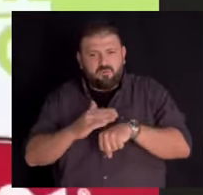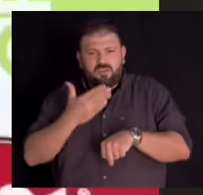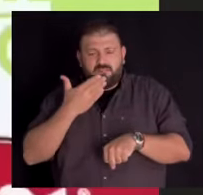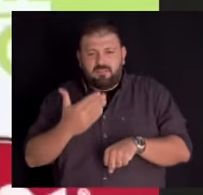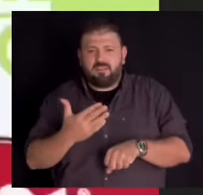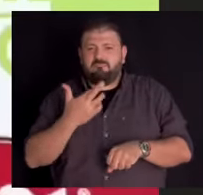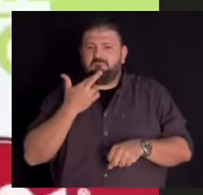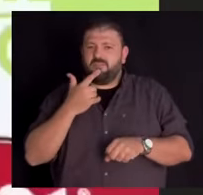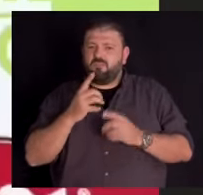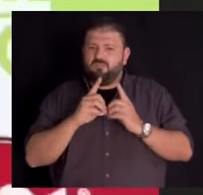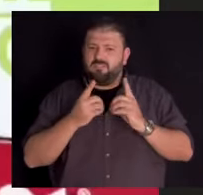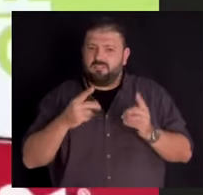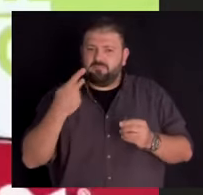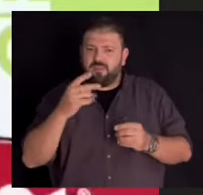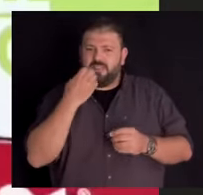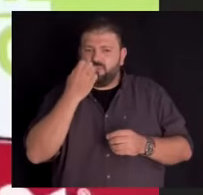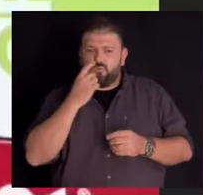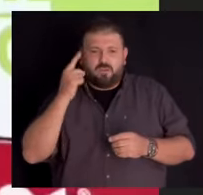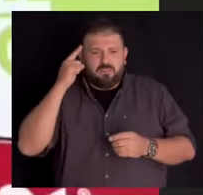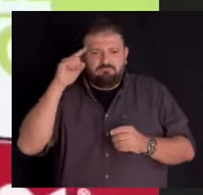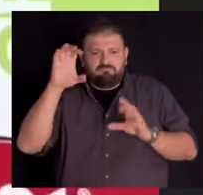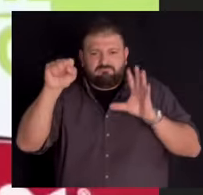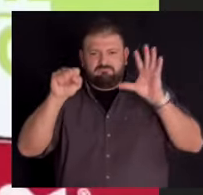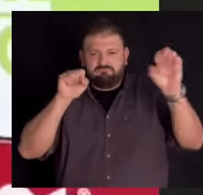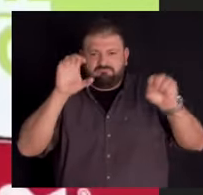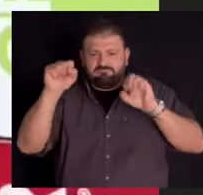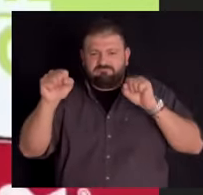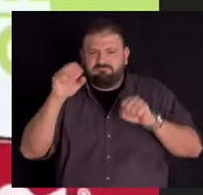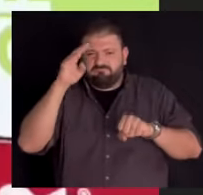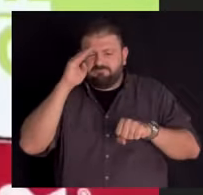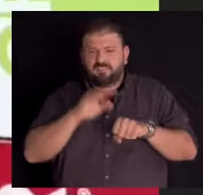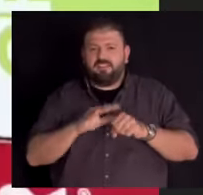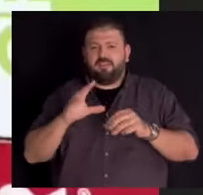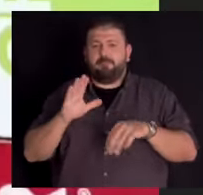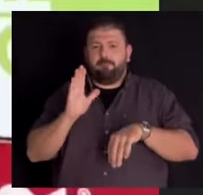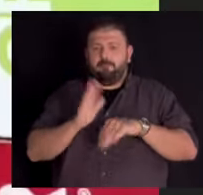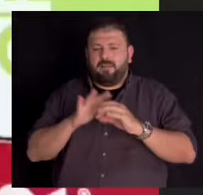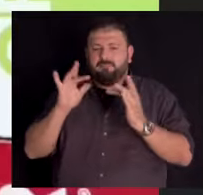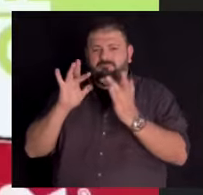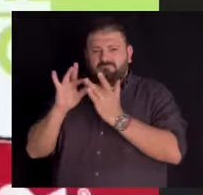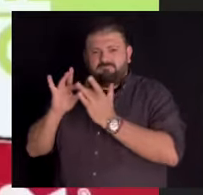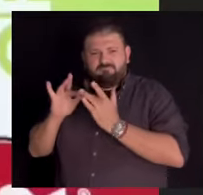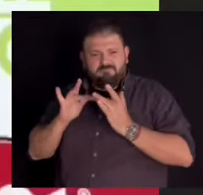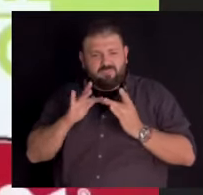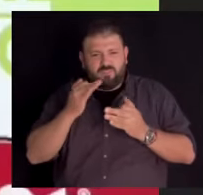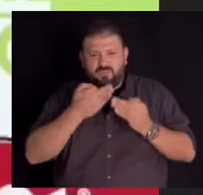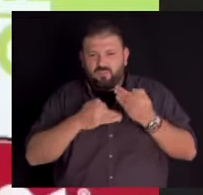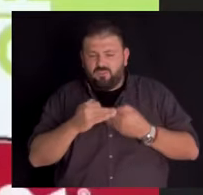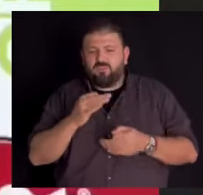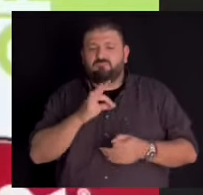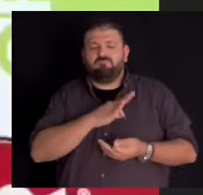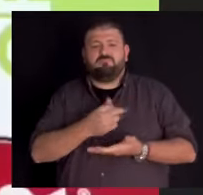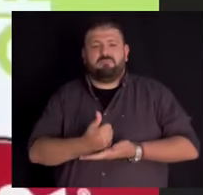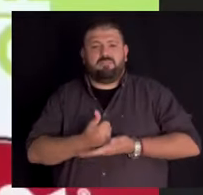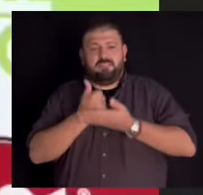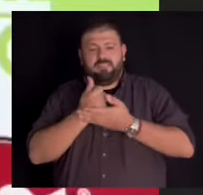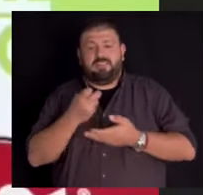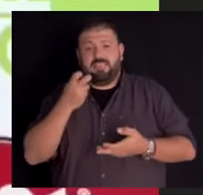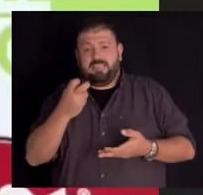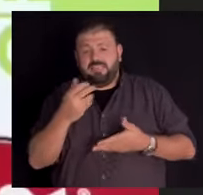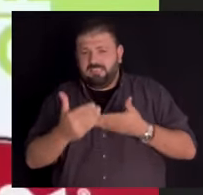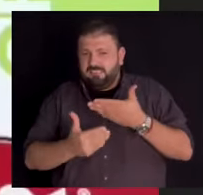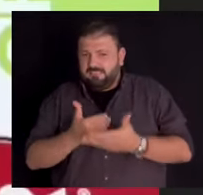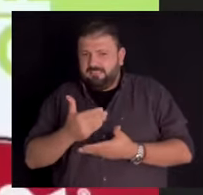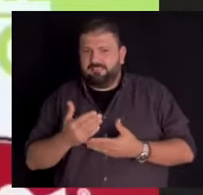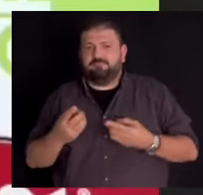escuela. Al haber mayor comunicación, mayor conexión de neurotransmisores, se genera una retención